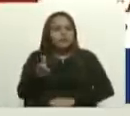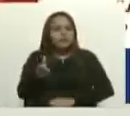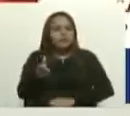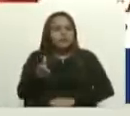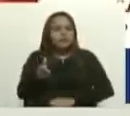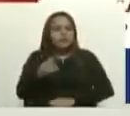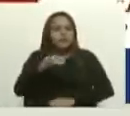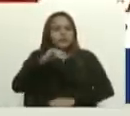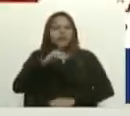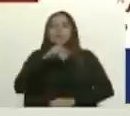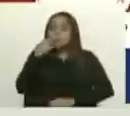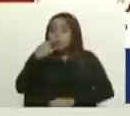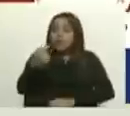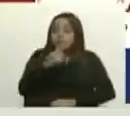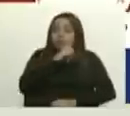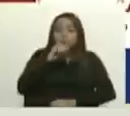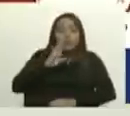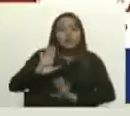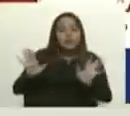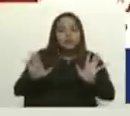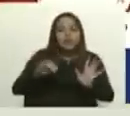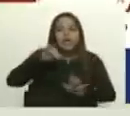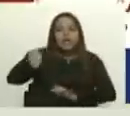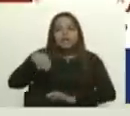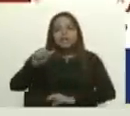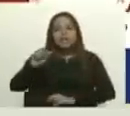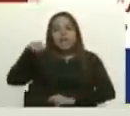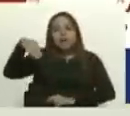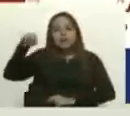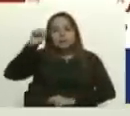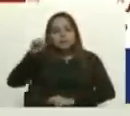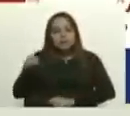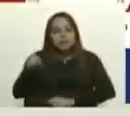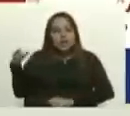James, voy a decir los nombres, James Story.